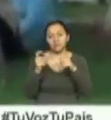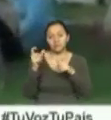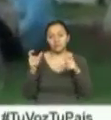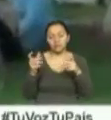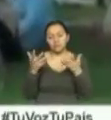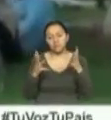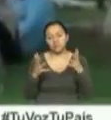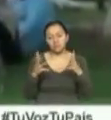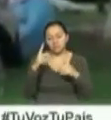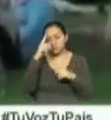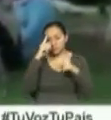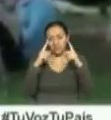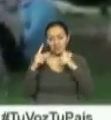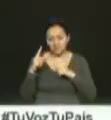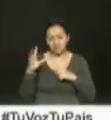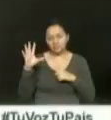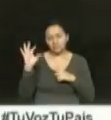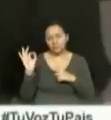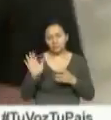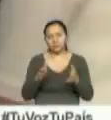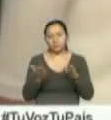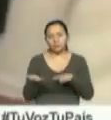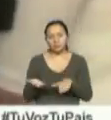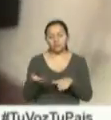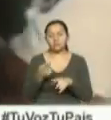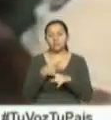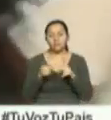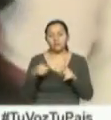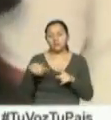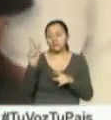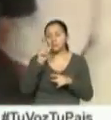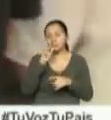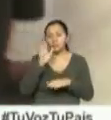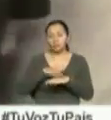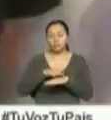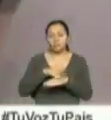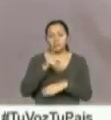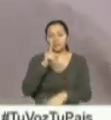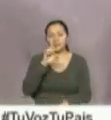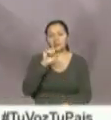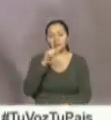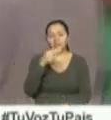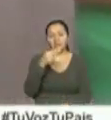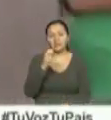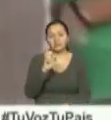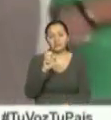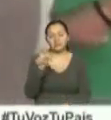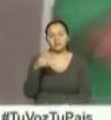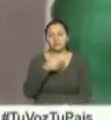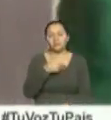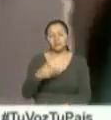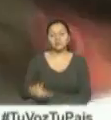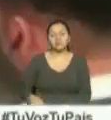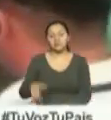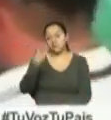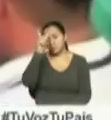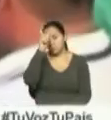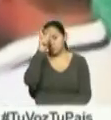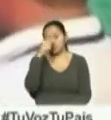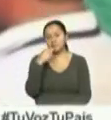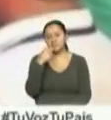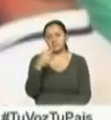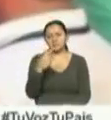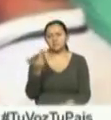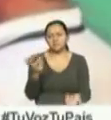resultaron heridas en un atentado suicida cuya autoría ha sido atribuida al Daesh. Según el presidente turco Recep Tayyip Erdogan,